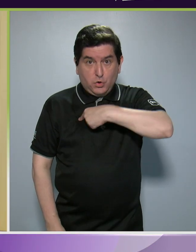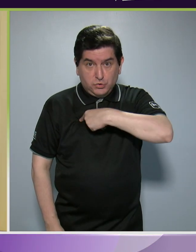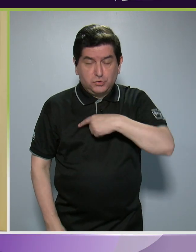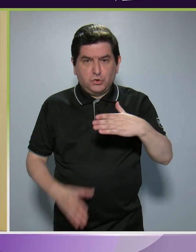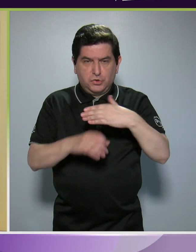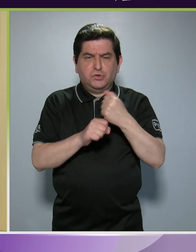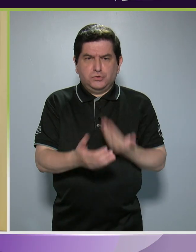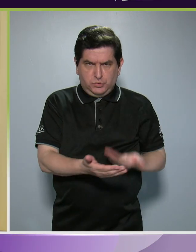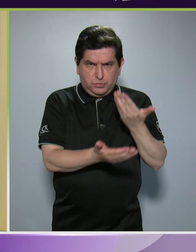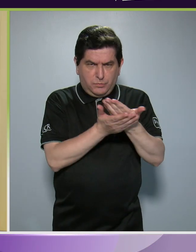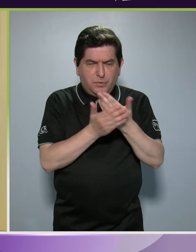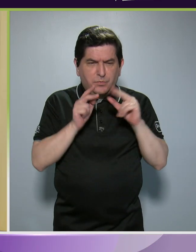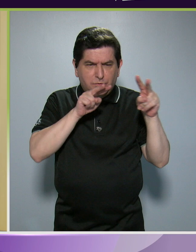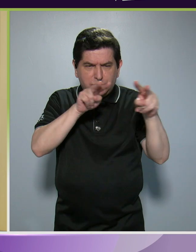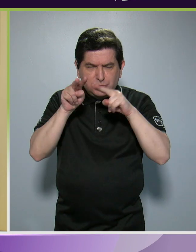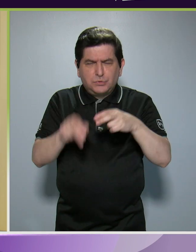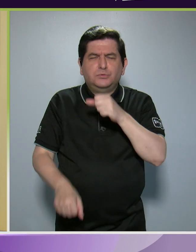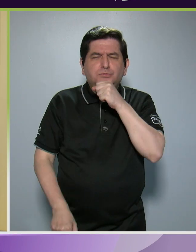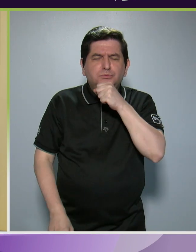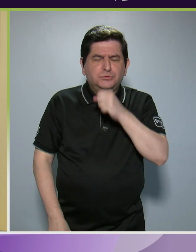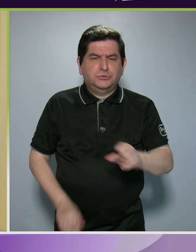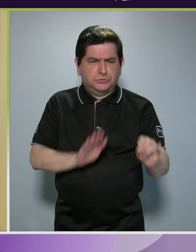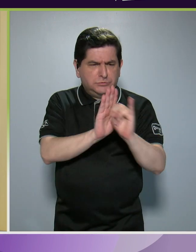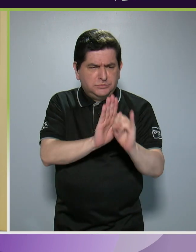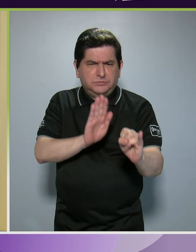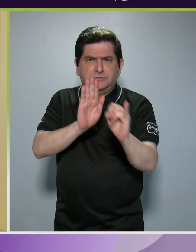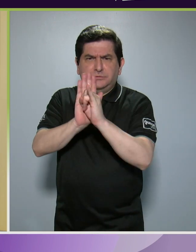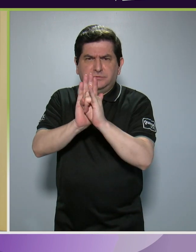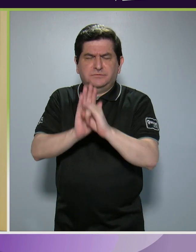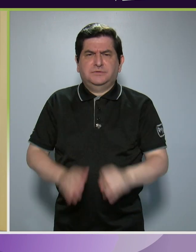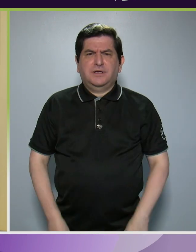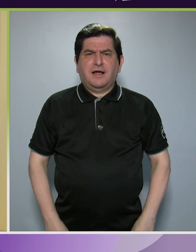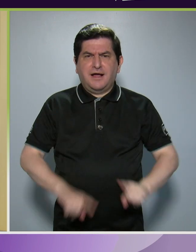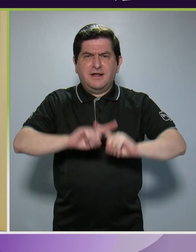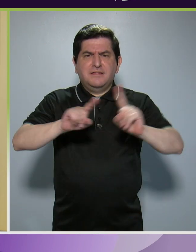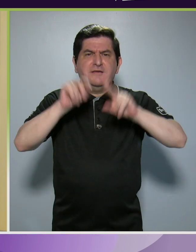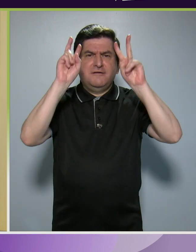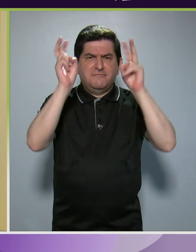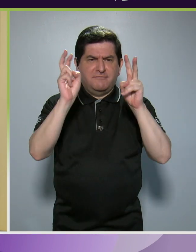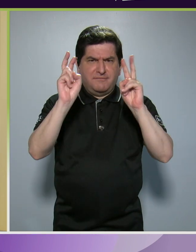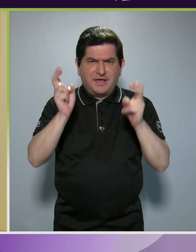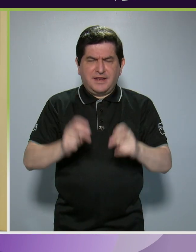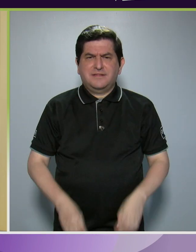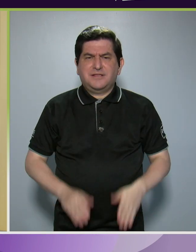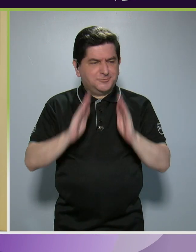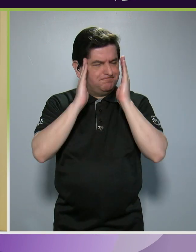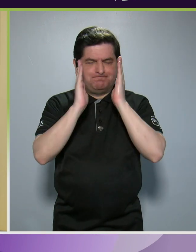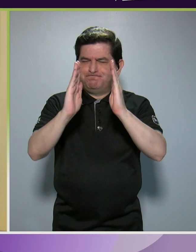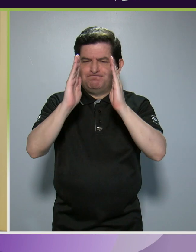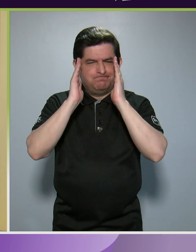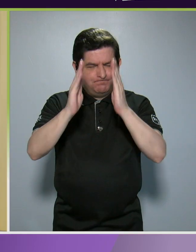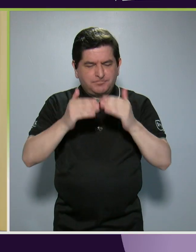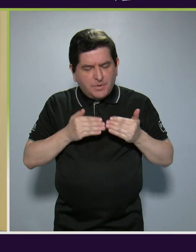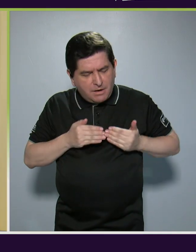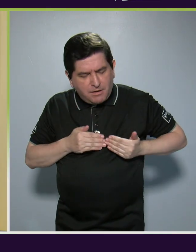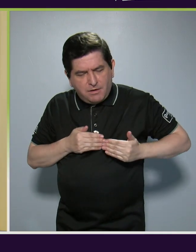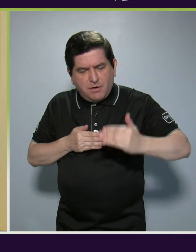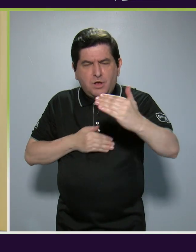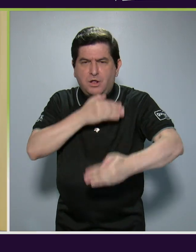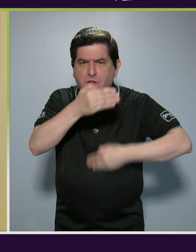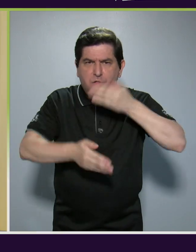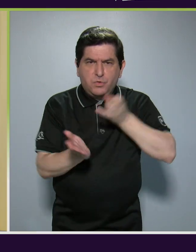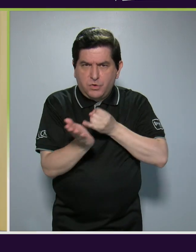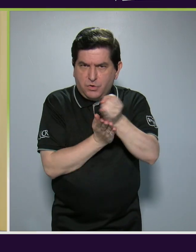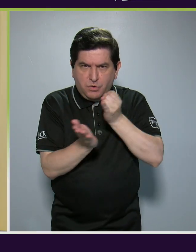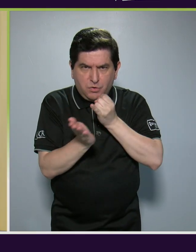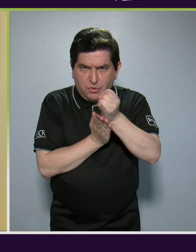elaboramos la propuesta del Observatorio de Envejecimiento identificamos una serie de temas que no han sido tan abordados a lo largo del proceso de